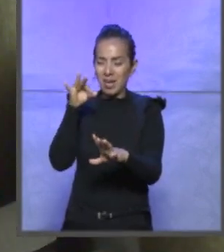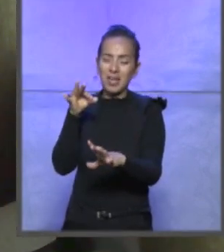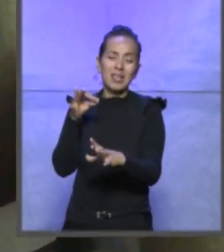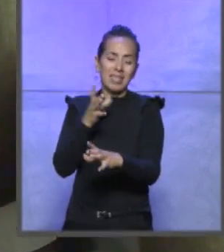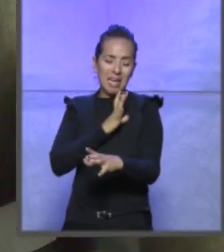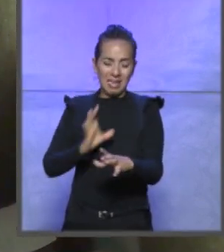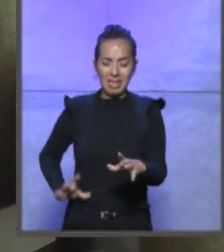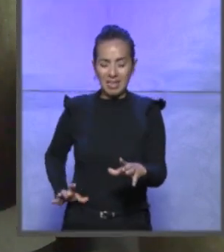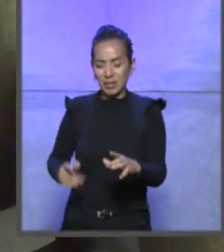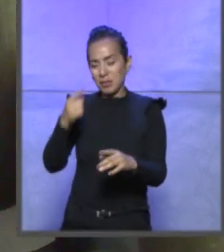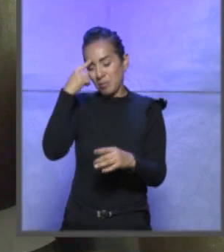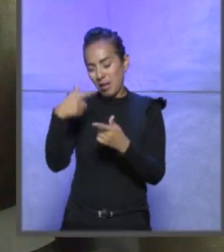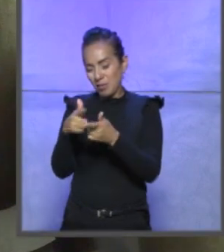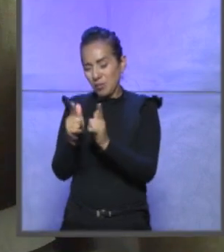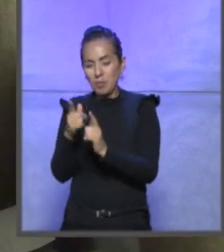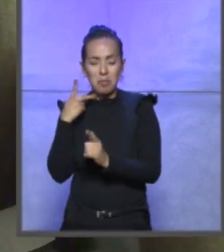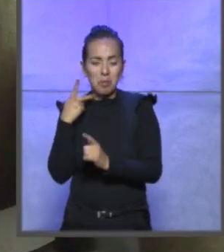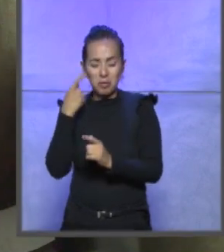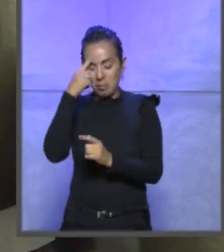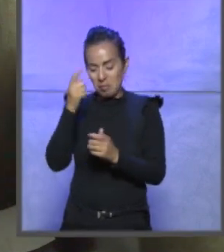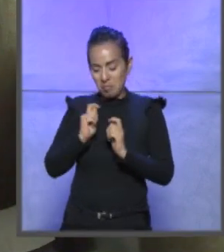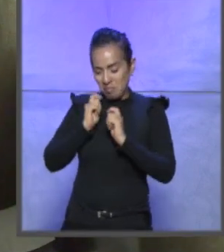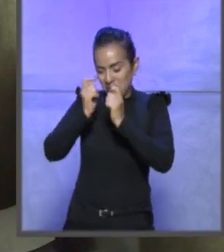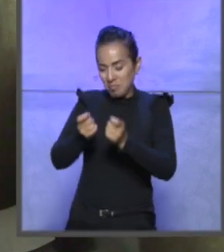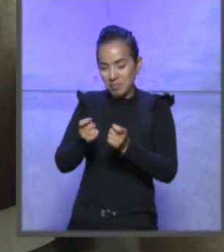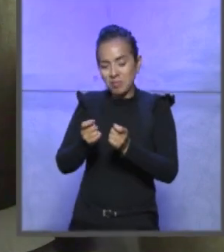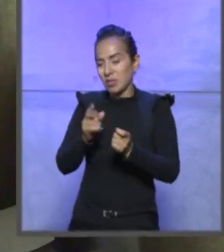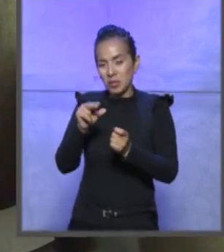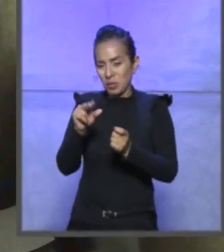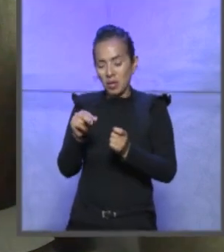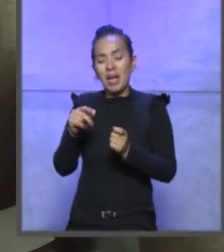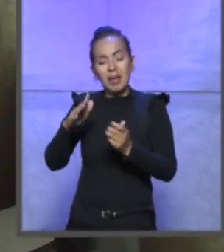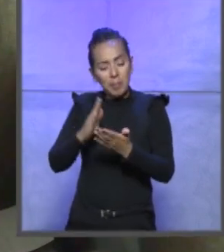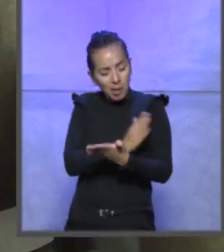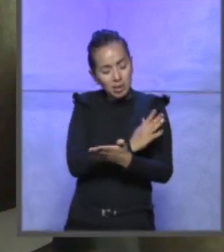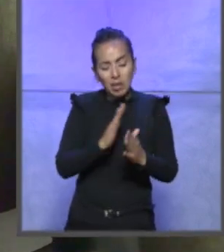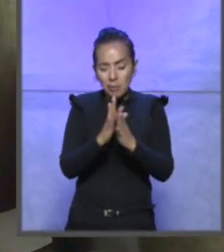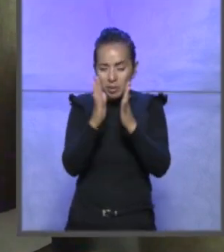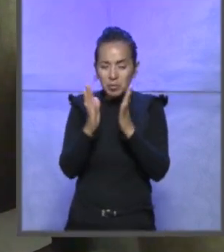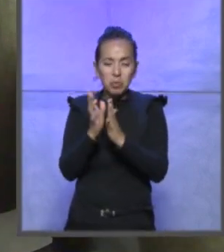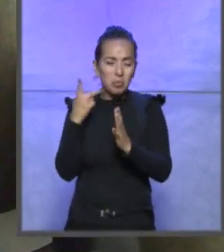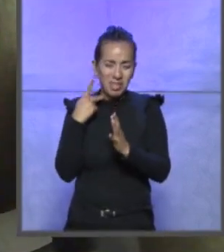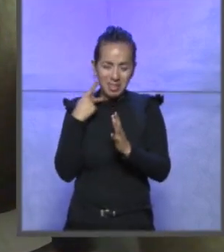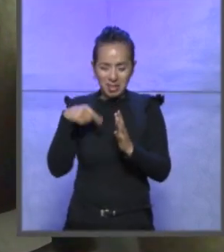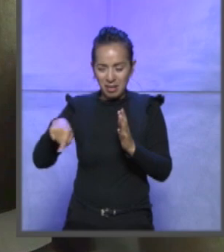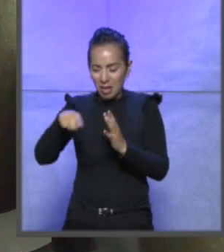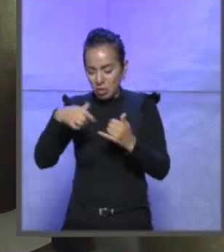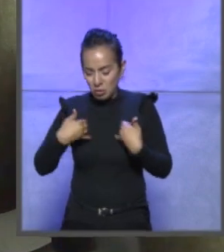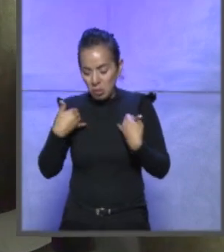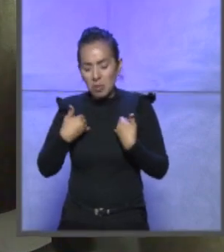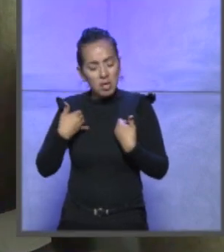por algún partido político para ocupar un cargo público. La participación política de los jóvenes se da desde este